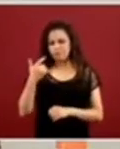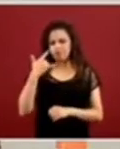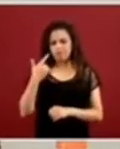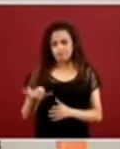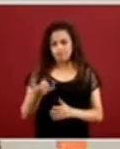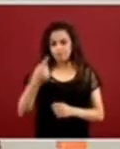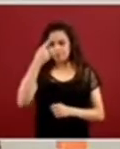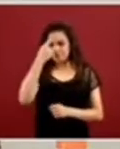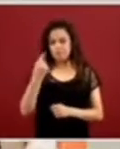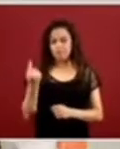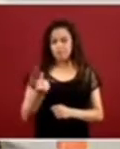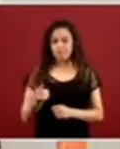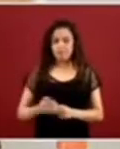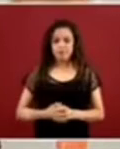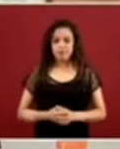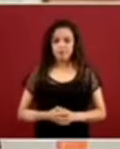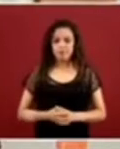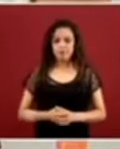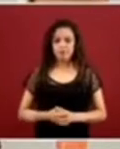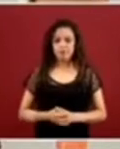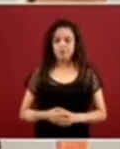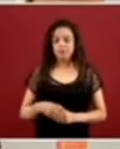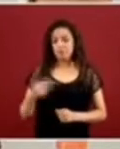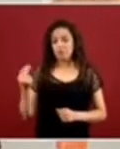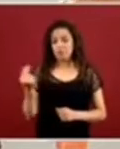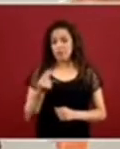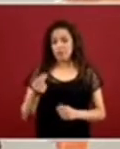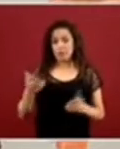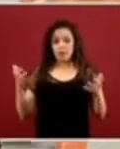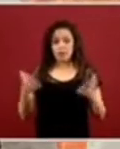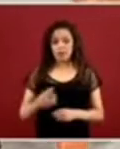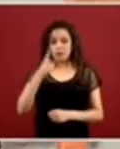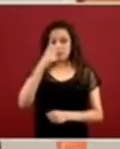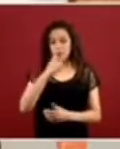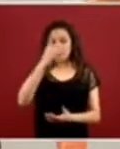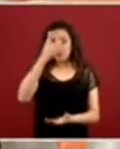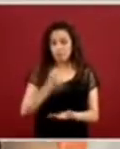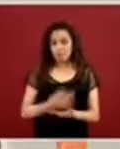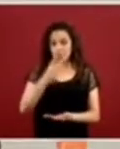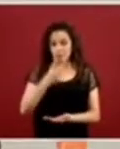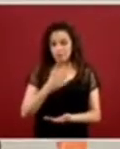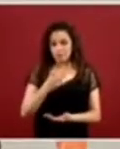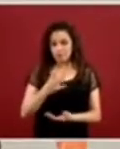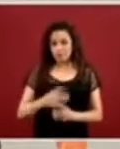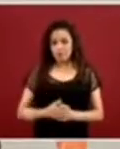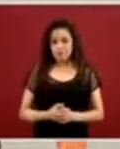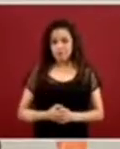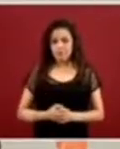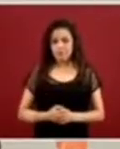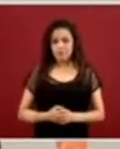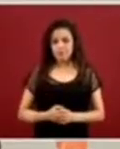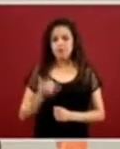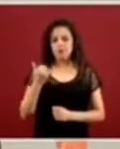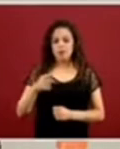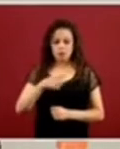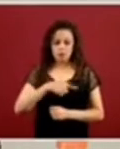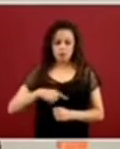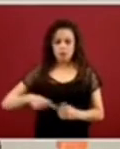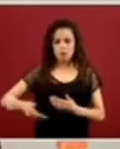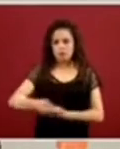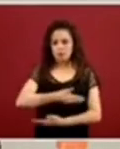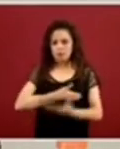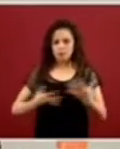parte, hacerlo con una sola identidad y como un esfuerzo compartido, nos parece que no